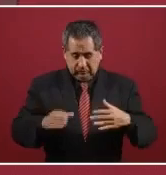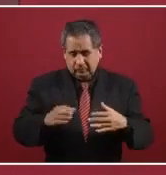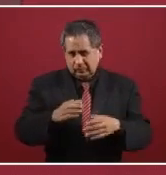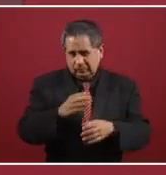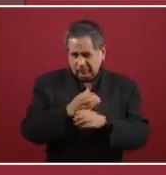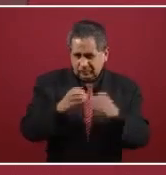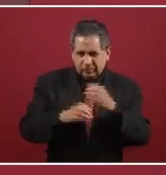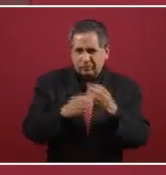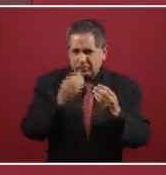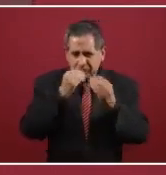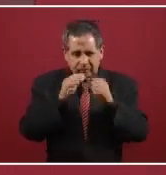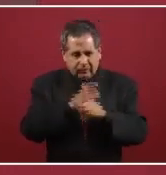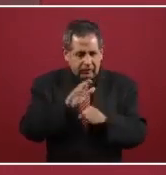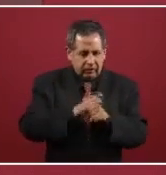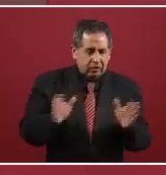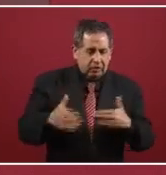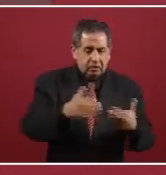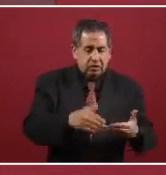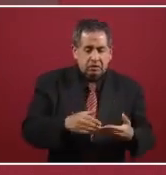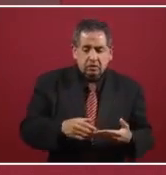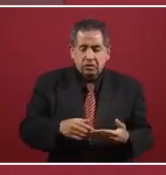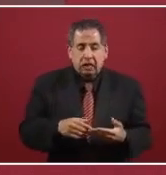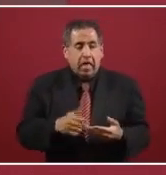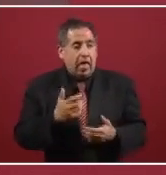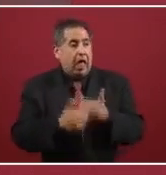si se hacía una licitación era amañada